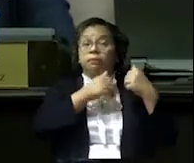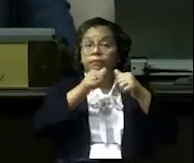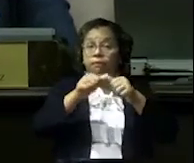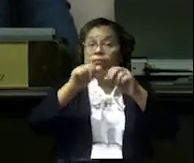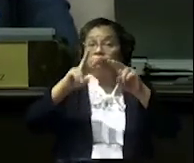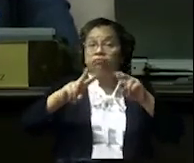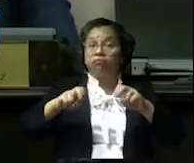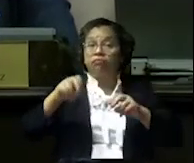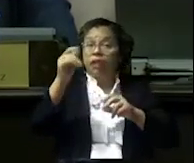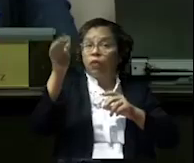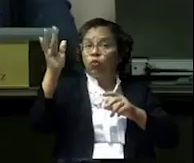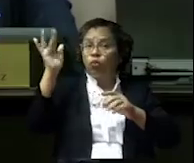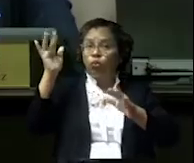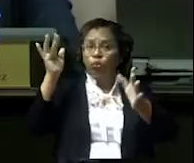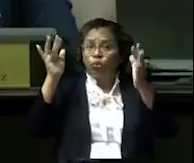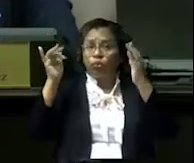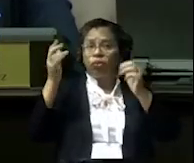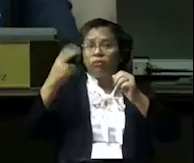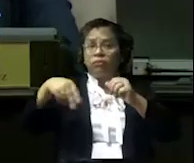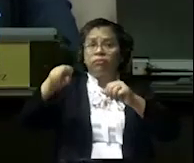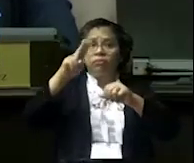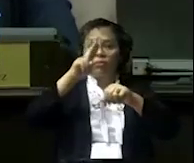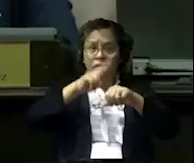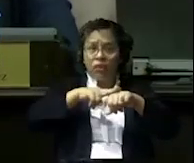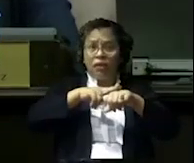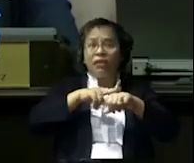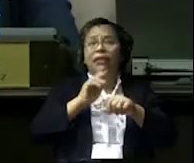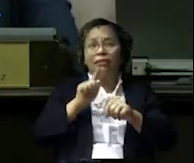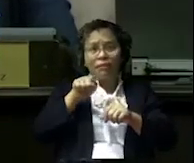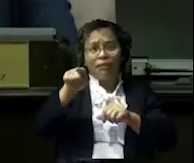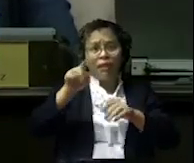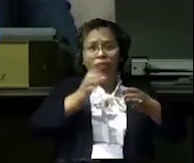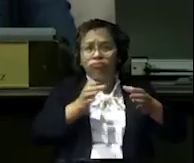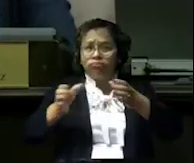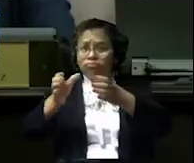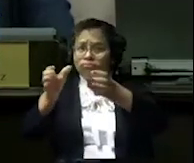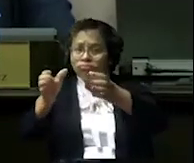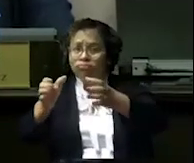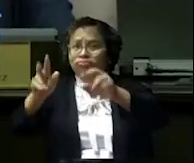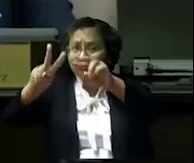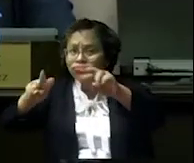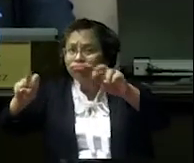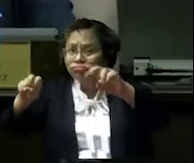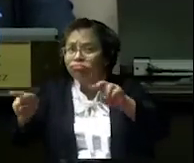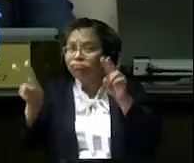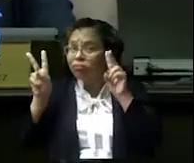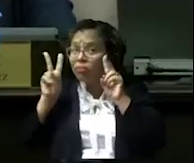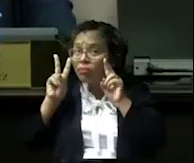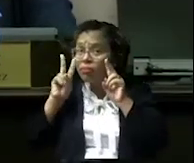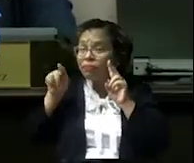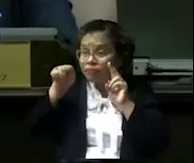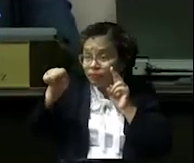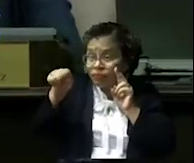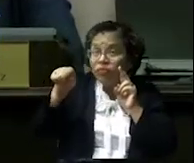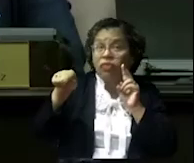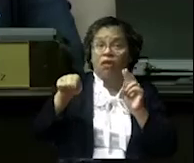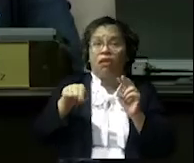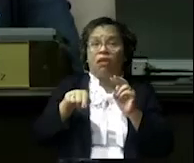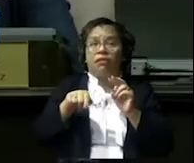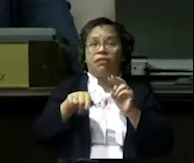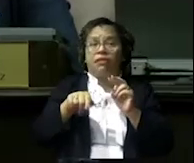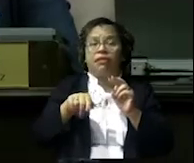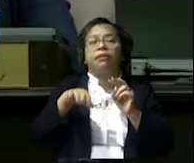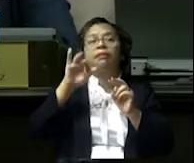tipo de cosas son las que afectan al gavilán de la Hispaniola. Y es un ave que no creo, o yo entiendo, que debe estar protegida